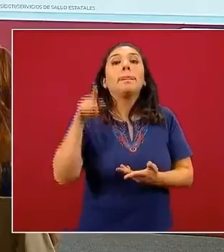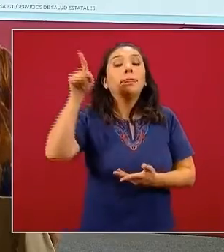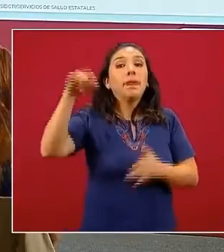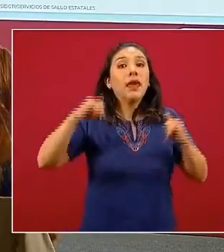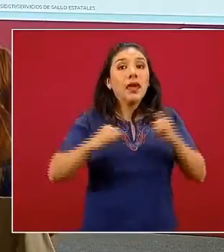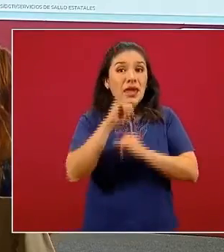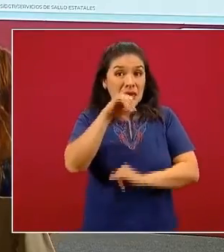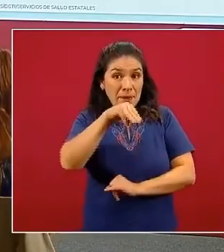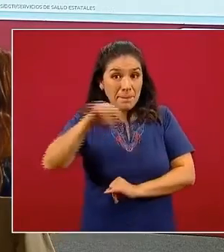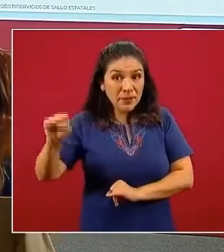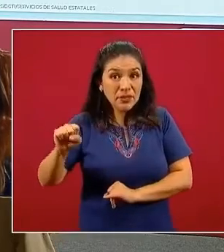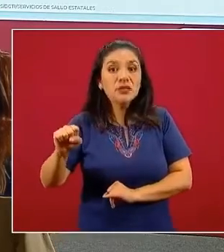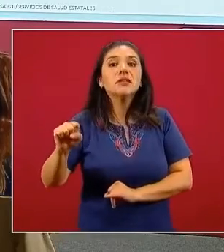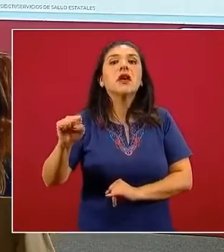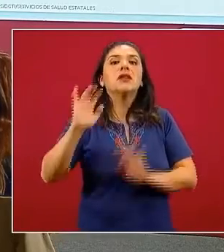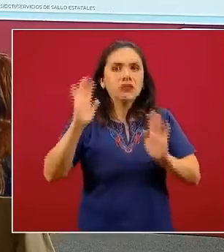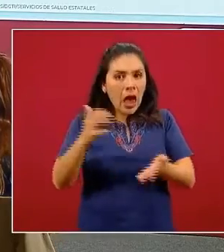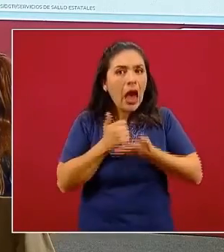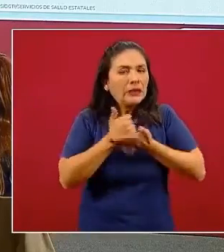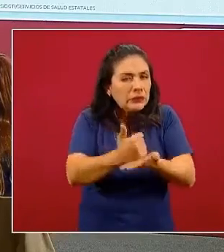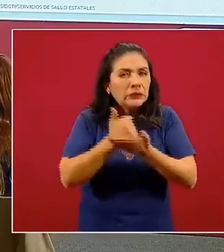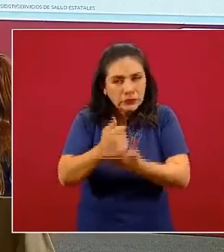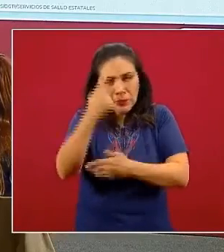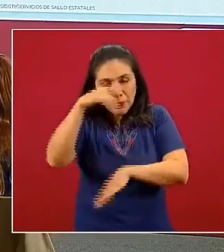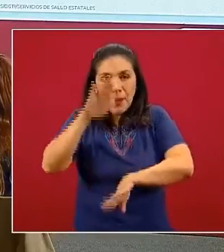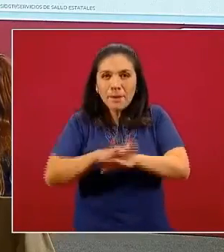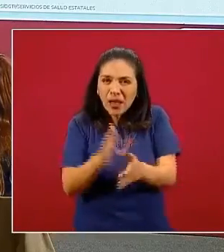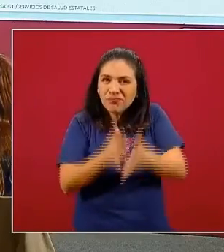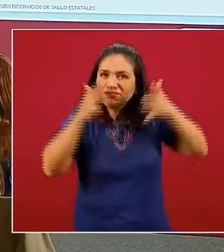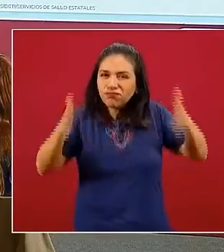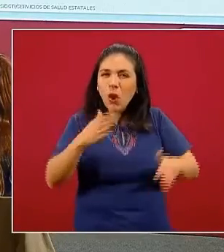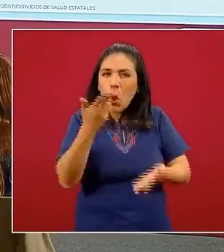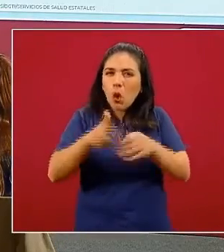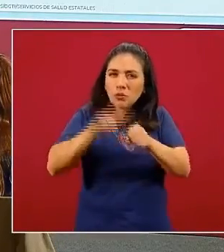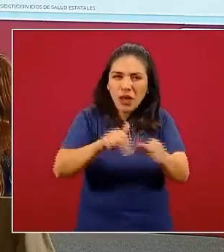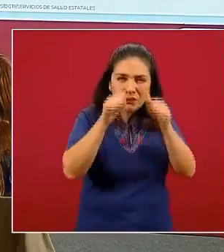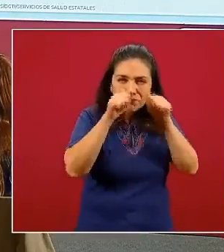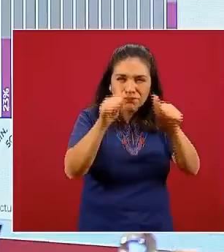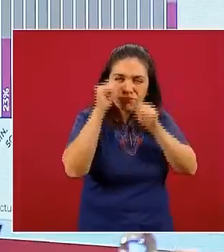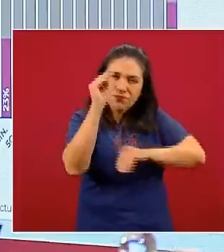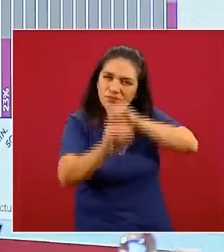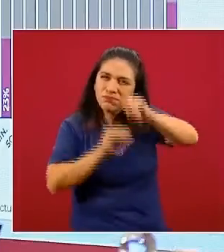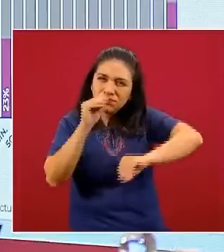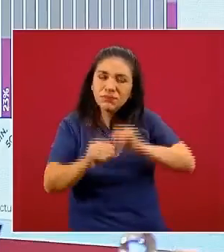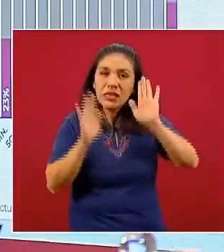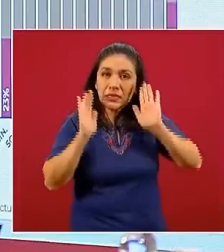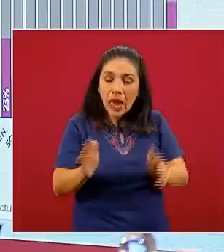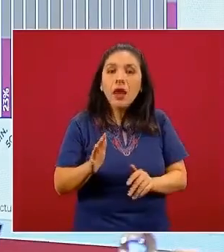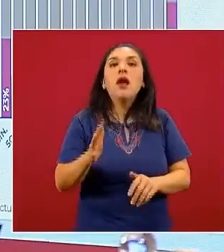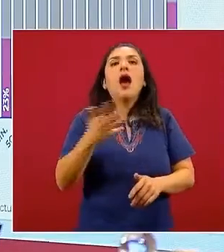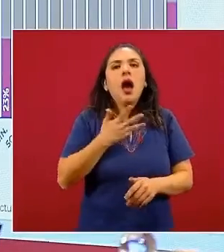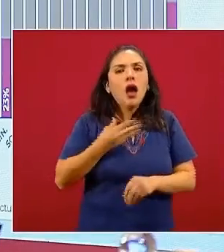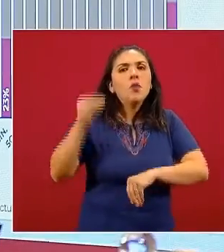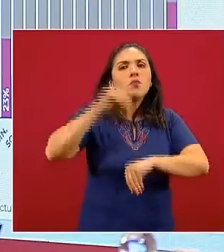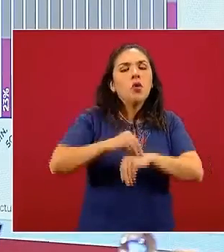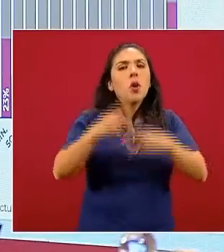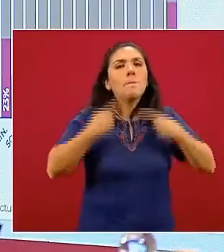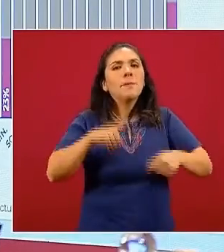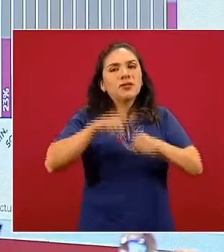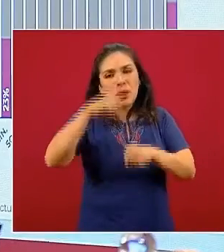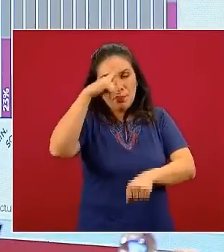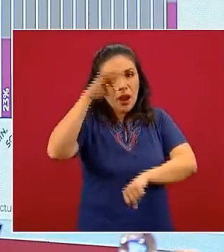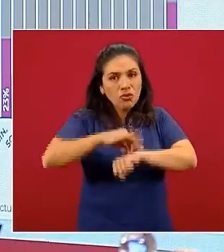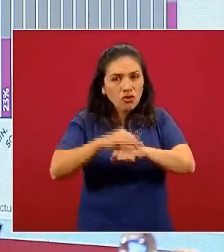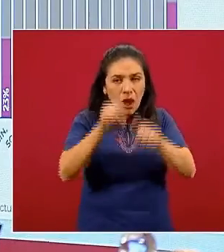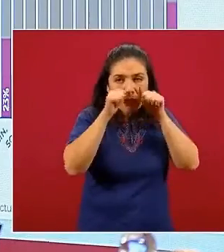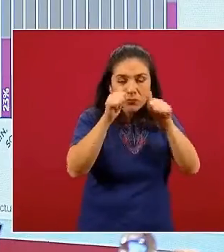Instituto Mexicano del Seguro Social ayudó a hacer una ampliación de capacidades con reconversión hospitalaria. Se han destinado personal médico,